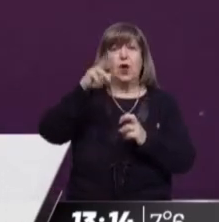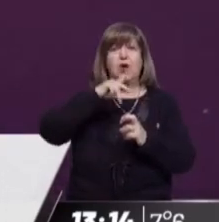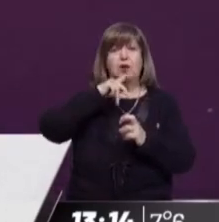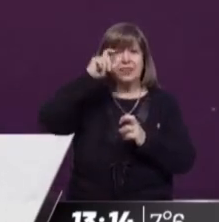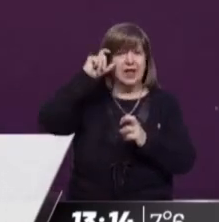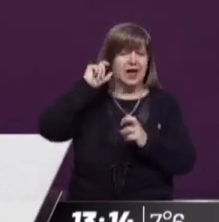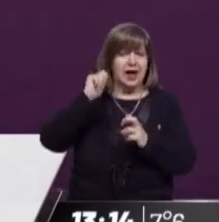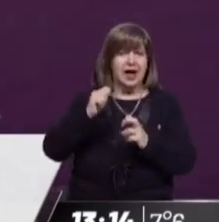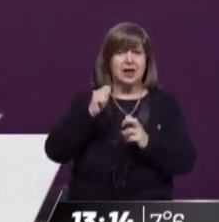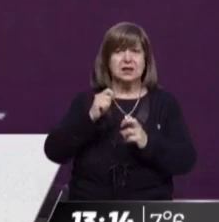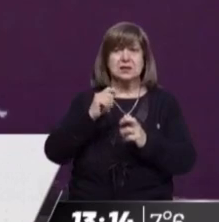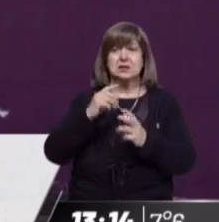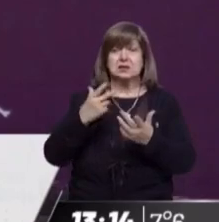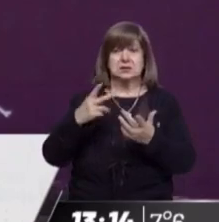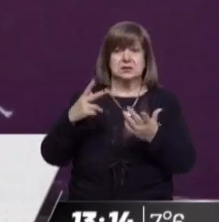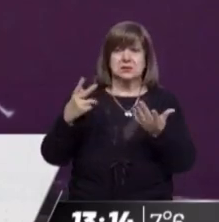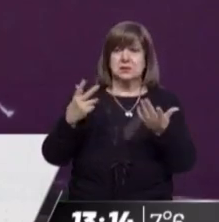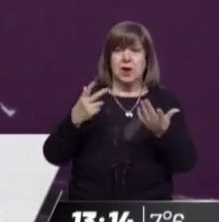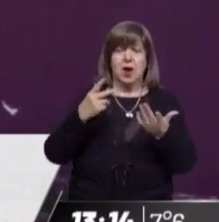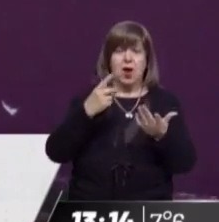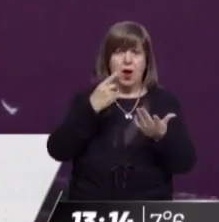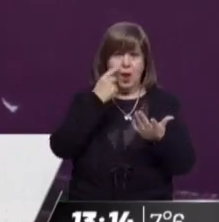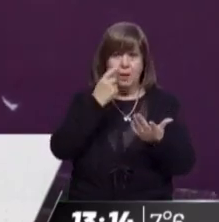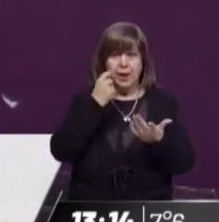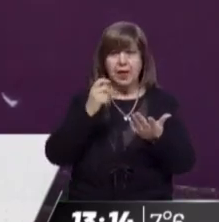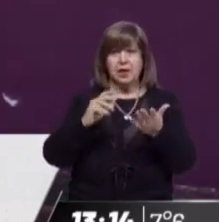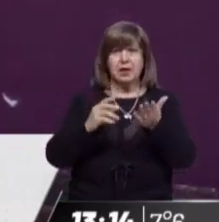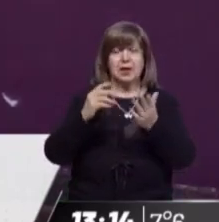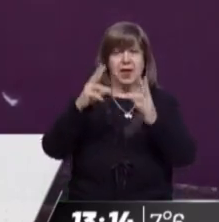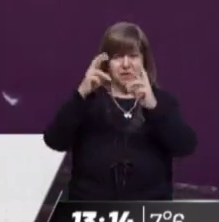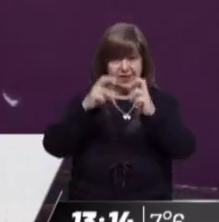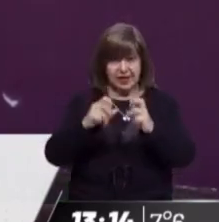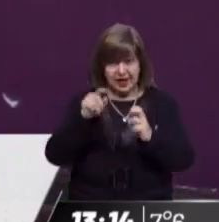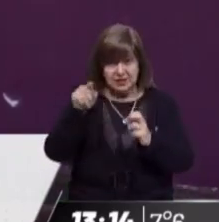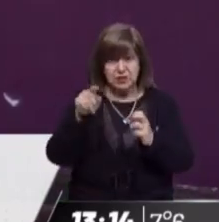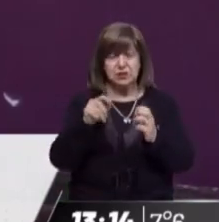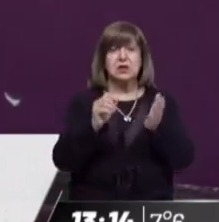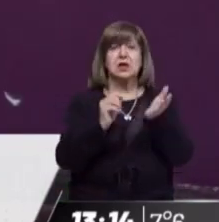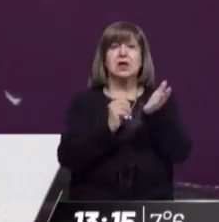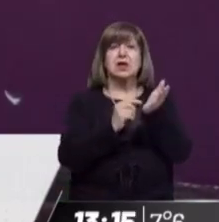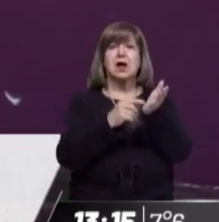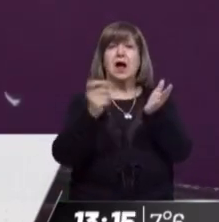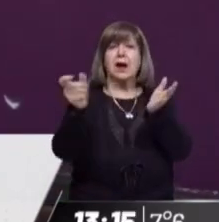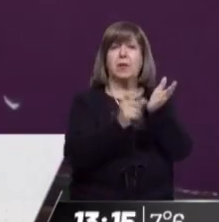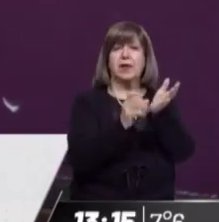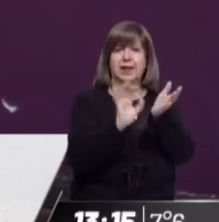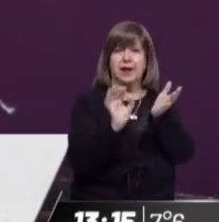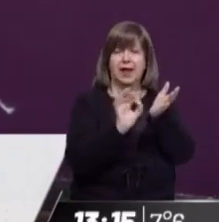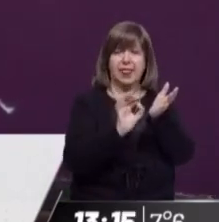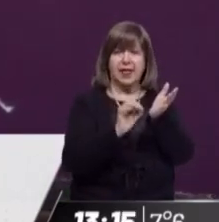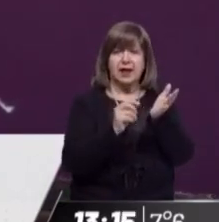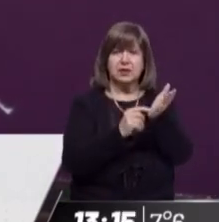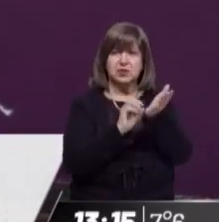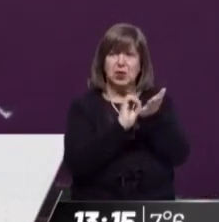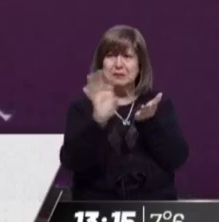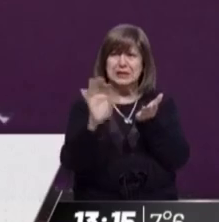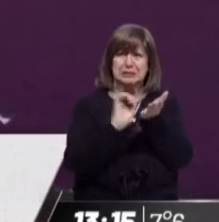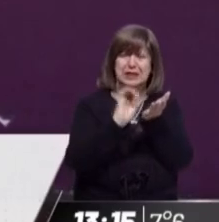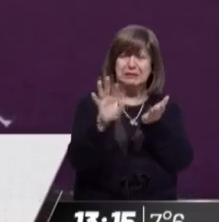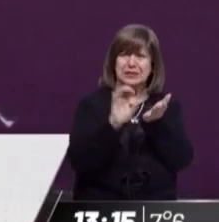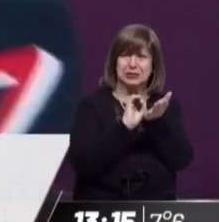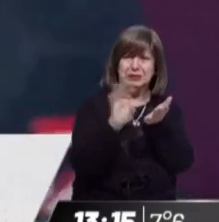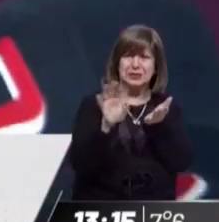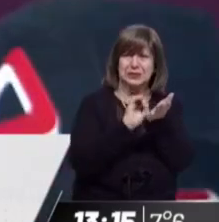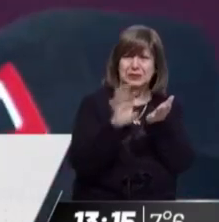contesta los mensajes de ninguna manera pero sí ve mis estados en el teléfono Bueno